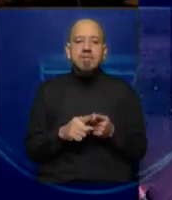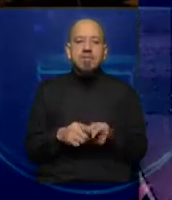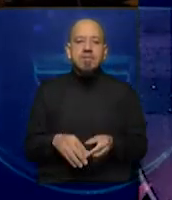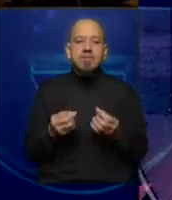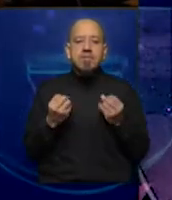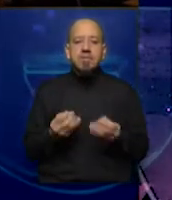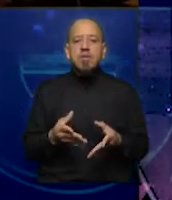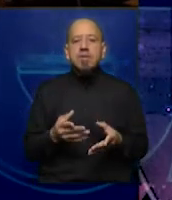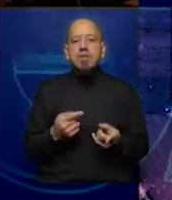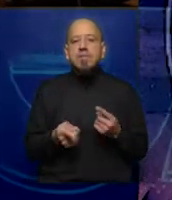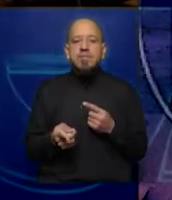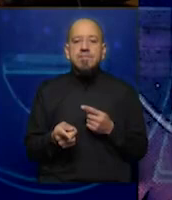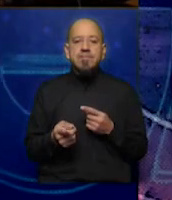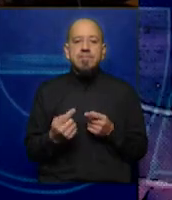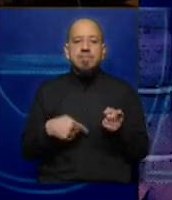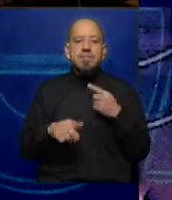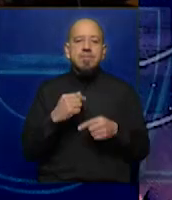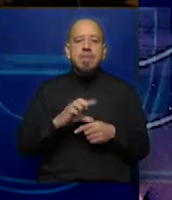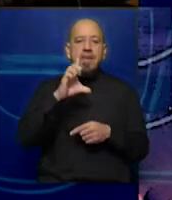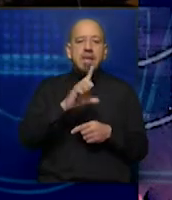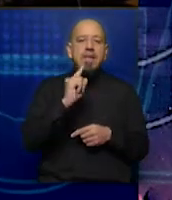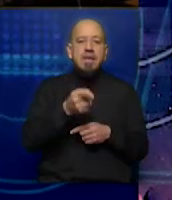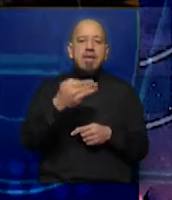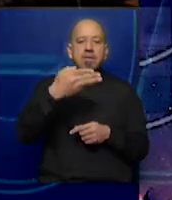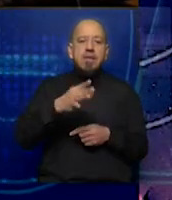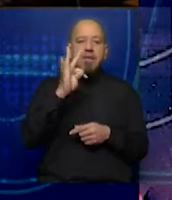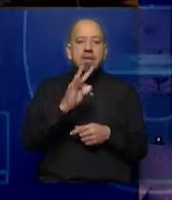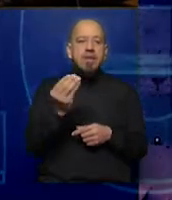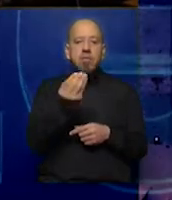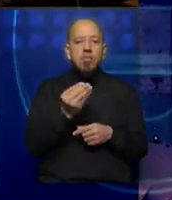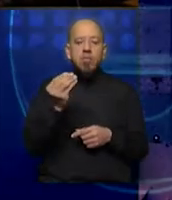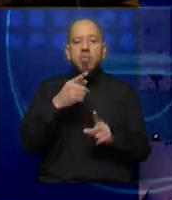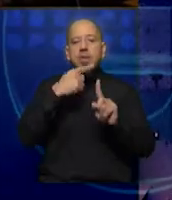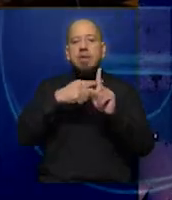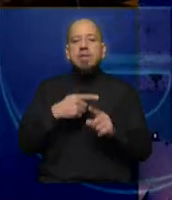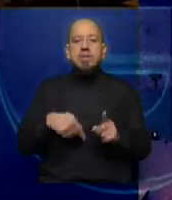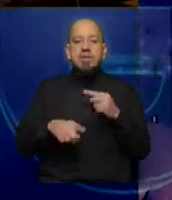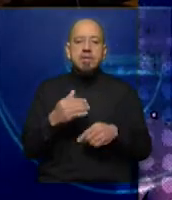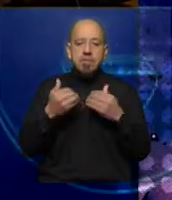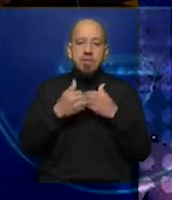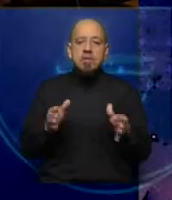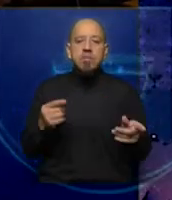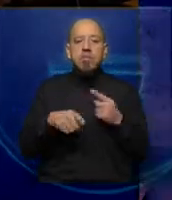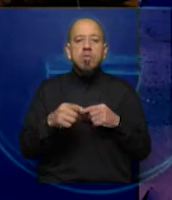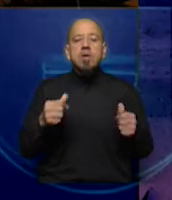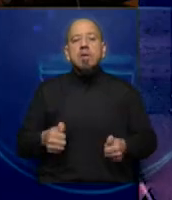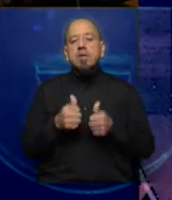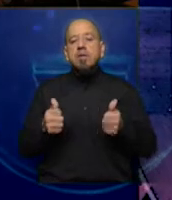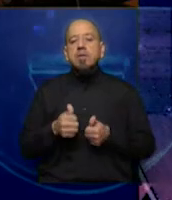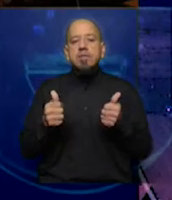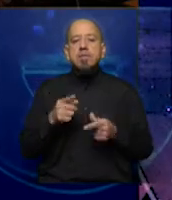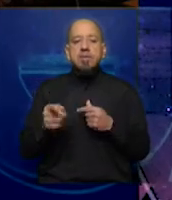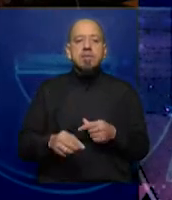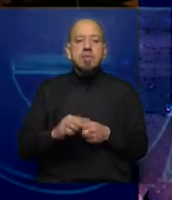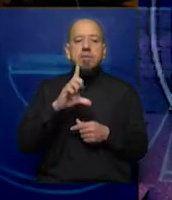a desmenuzar, digamos, la sigla LGBTIQ+. Y bueno, y arrancamos con un evento que tiene que ver con la L, ¿verdad,